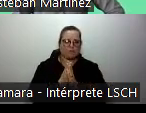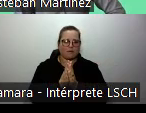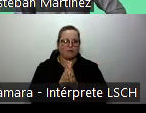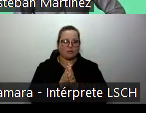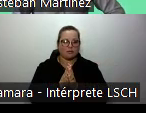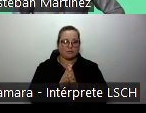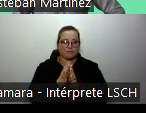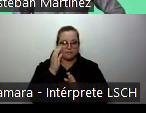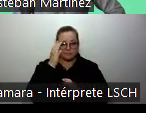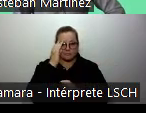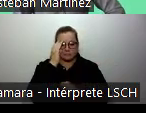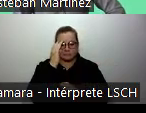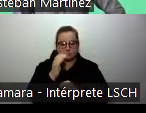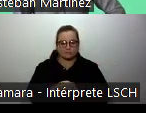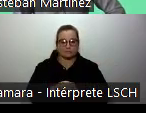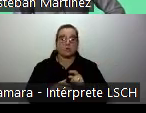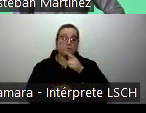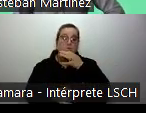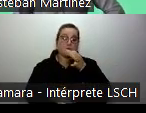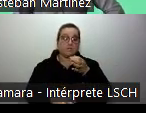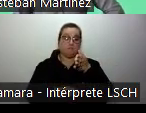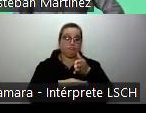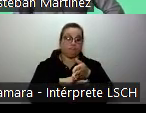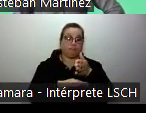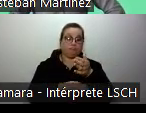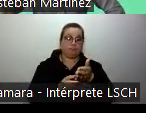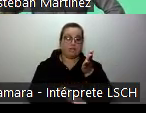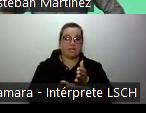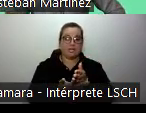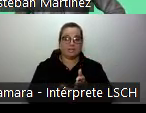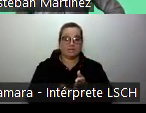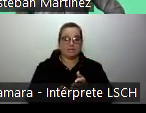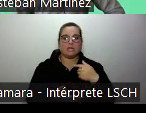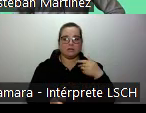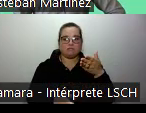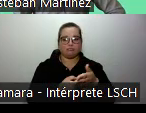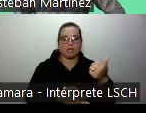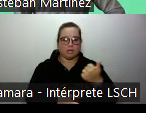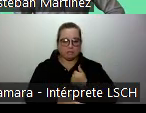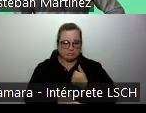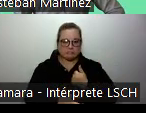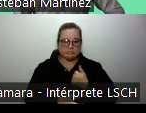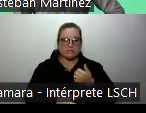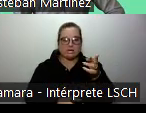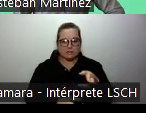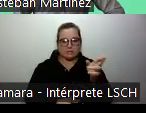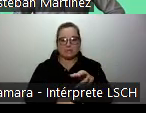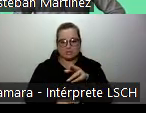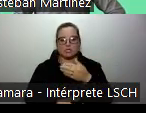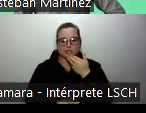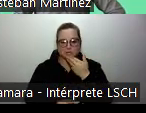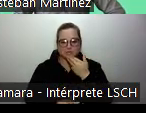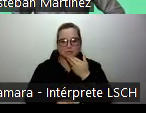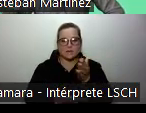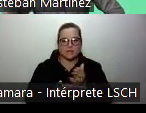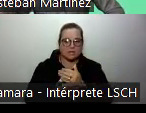quiénes van primero dice ser constante con las clases muy bien ahí disciplina asistencia la asistencia la repetición definir un plan